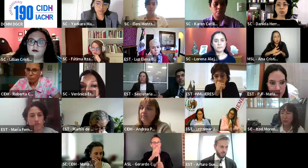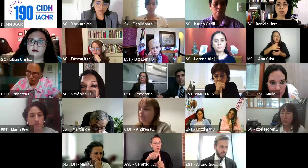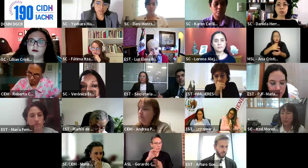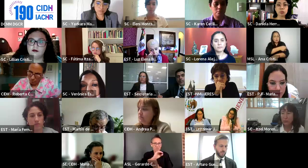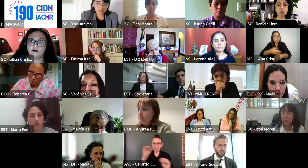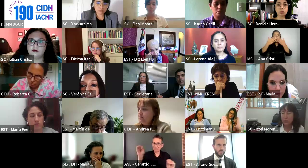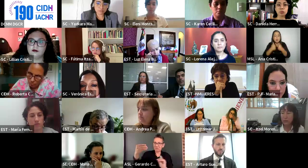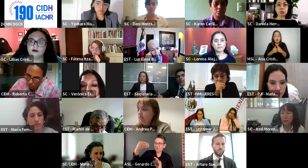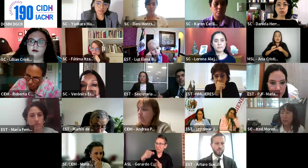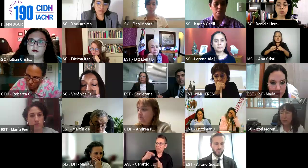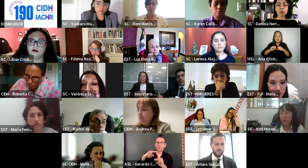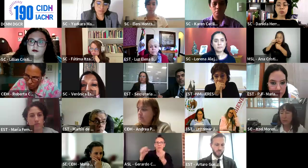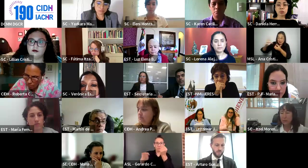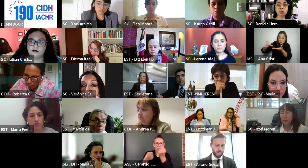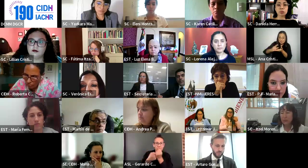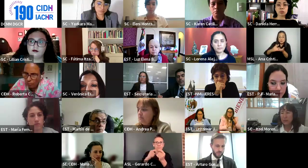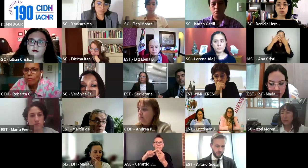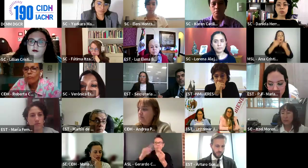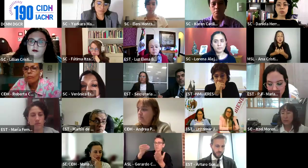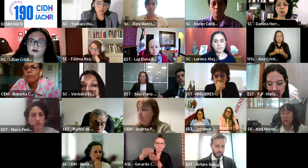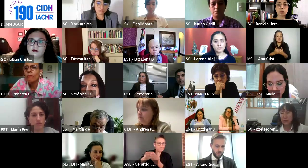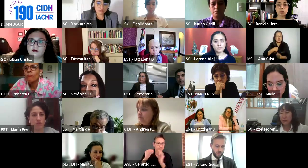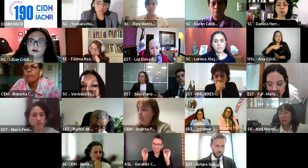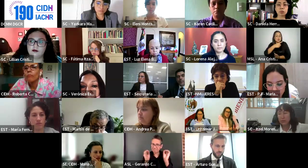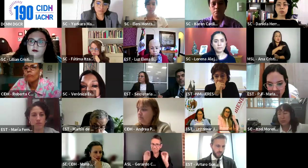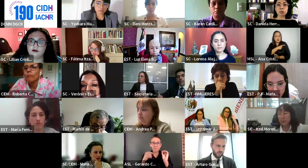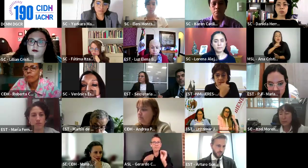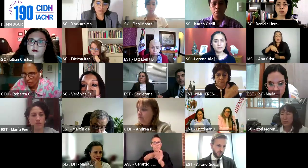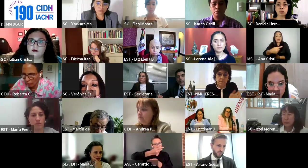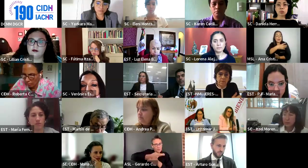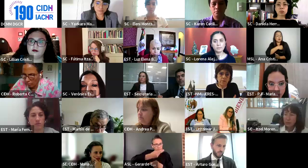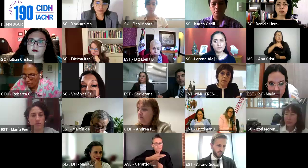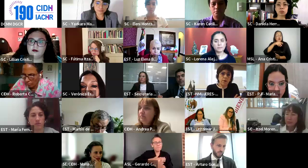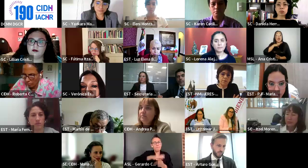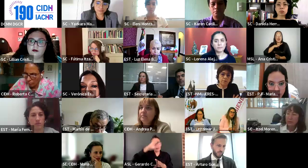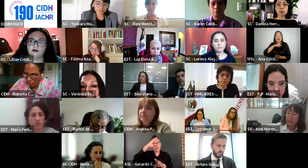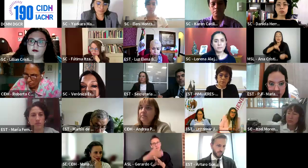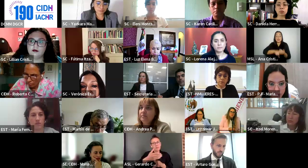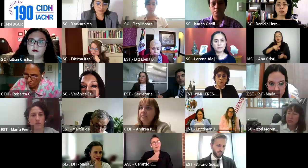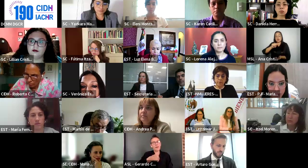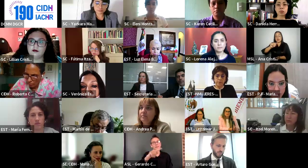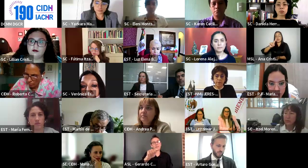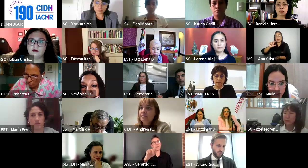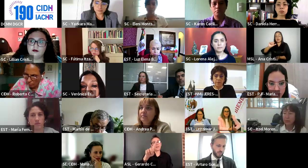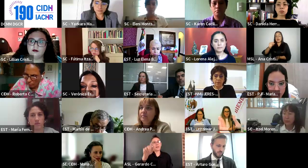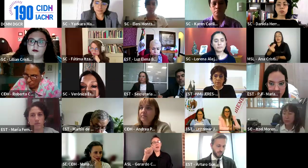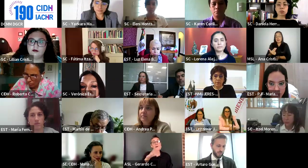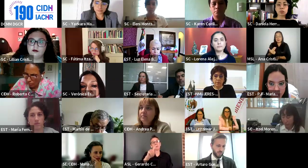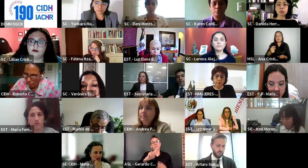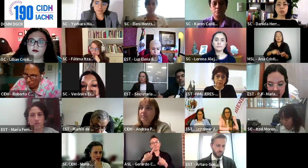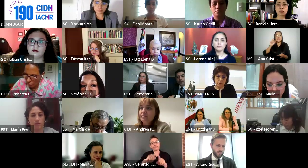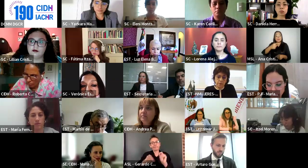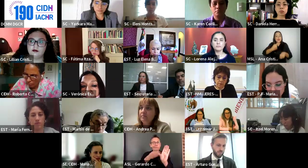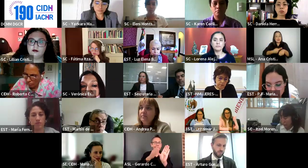tengo apoyos sociales. Estoy sola. Soy cuidadora. Mi hijo tiene TDA y enfermedades psiquiátricas producto